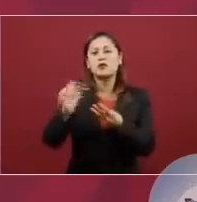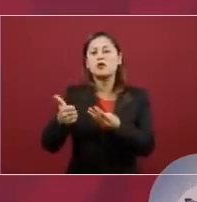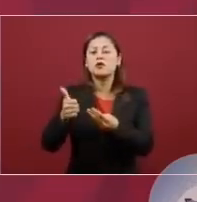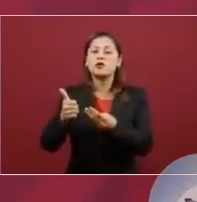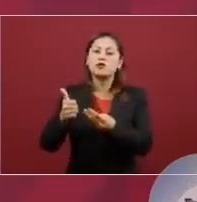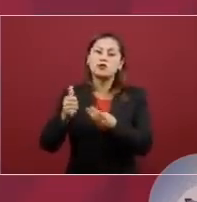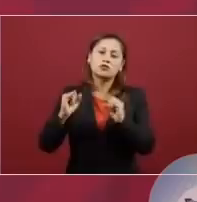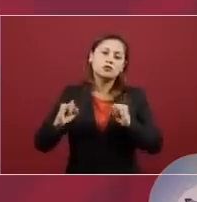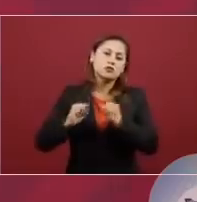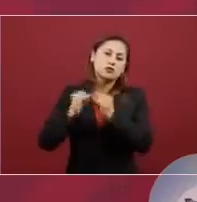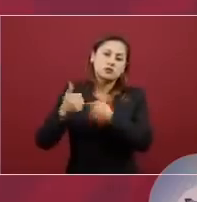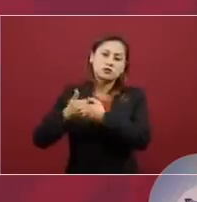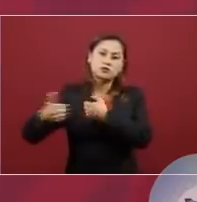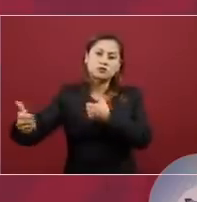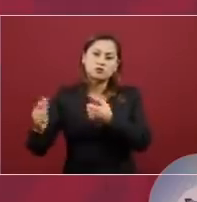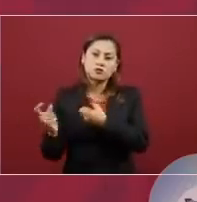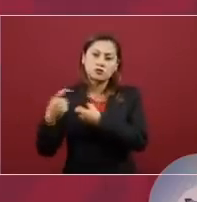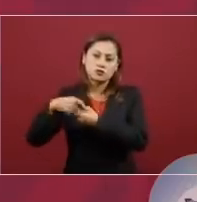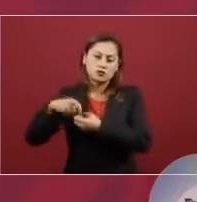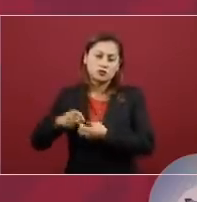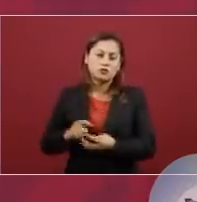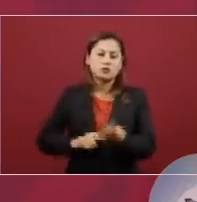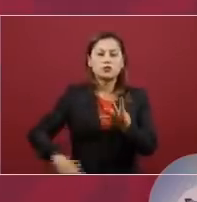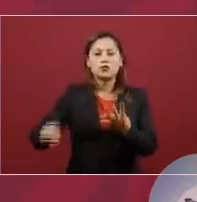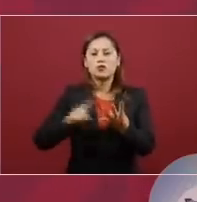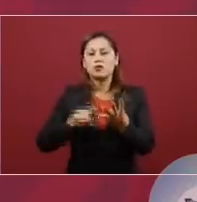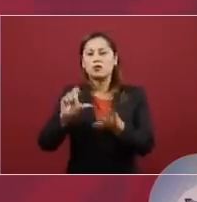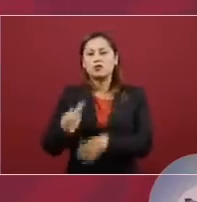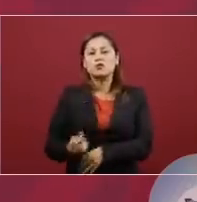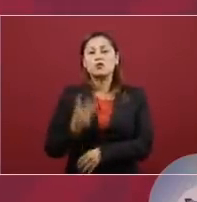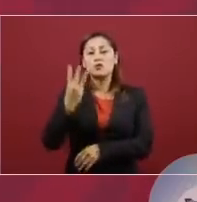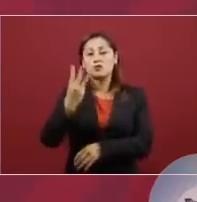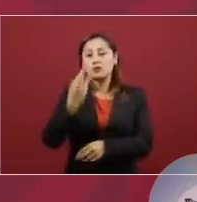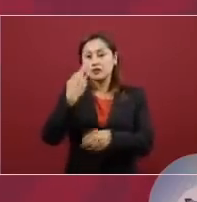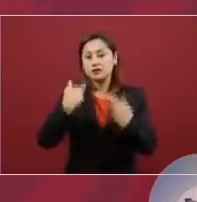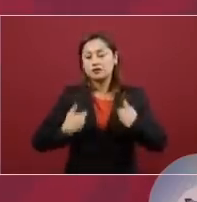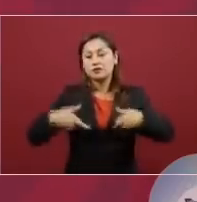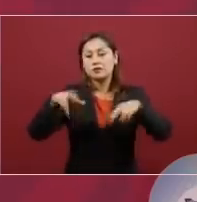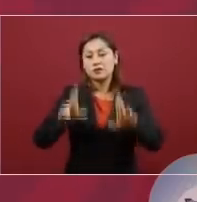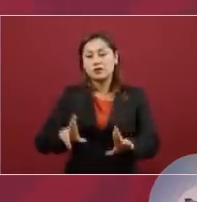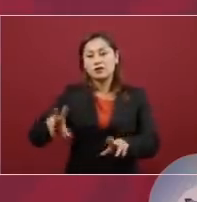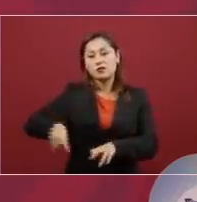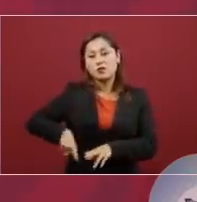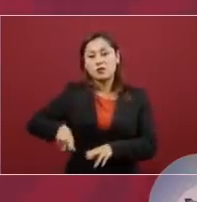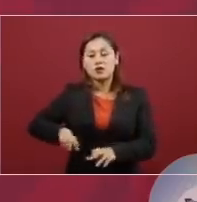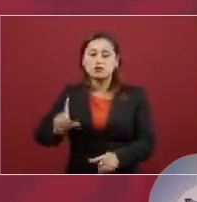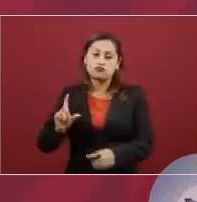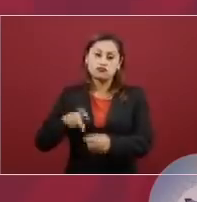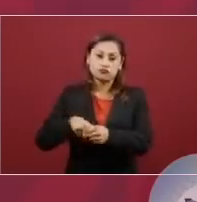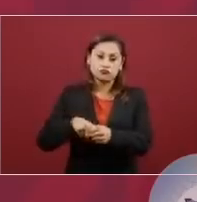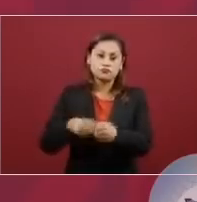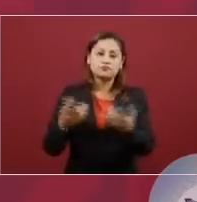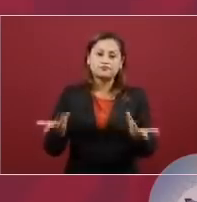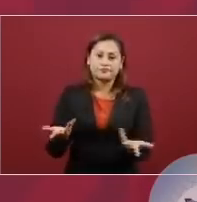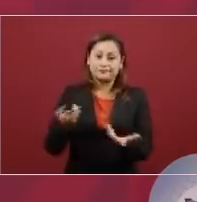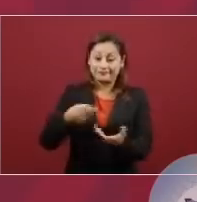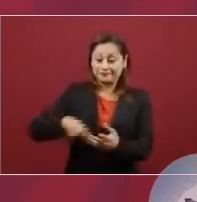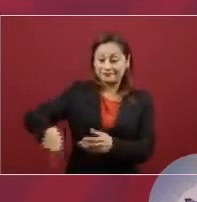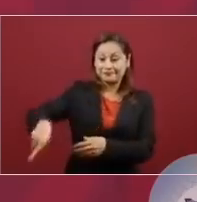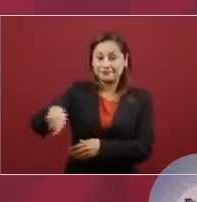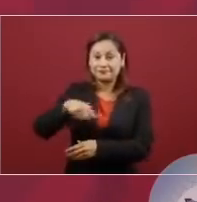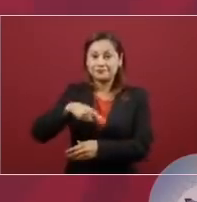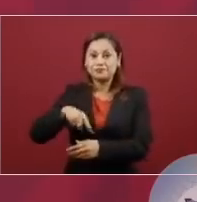y solamente hay 3 representantes del gobierno federal. Con lo cual implica una visión y una